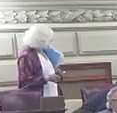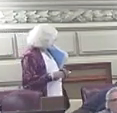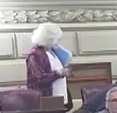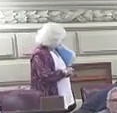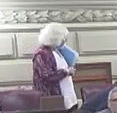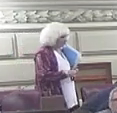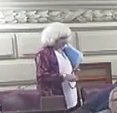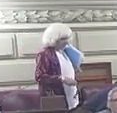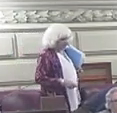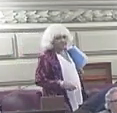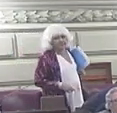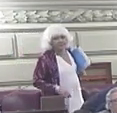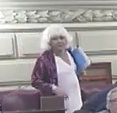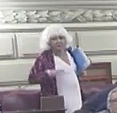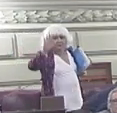Ciancio.